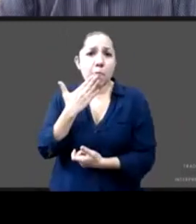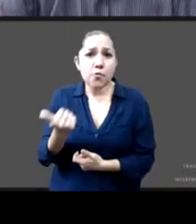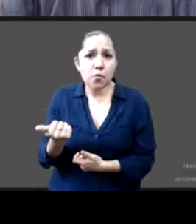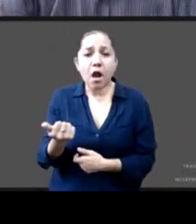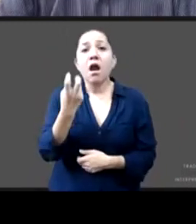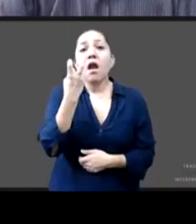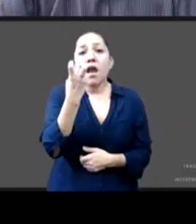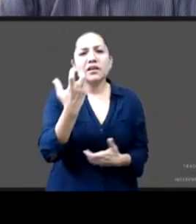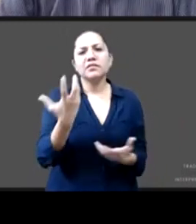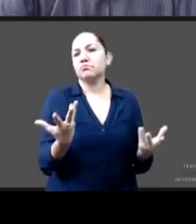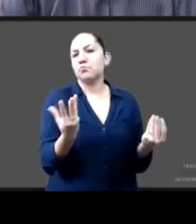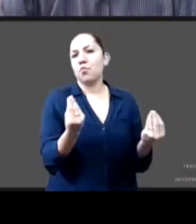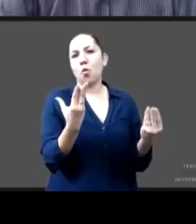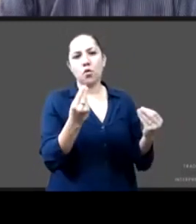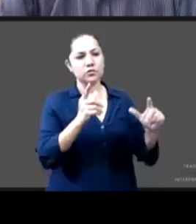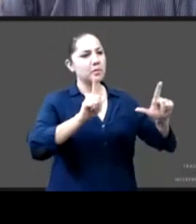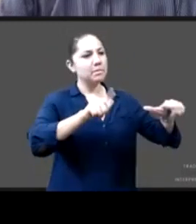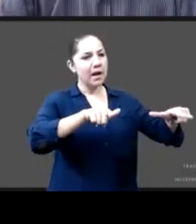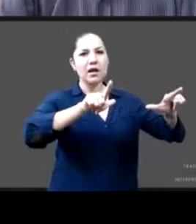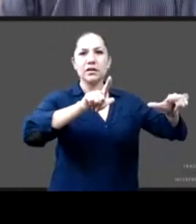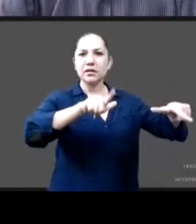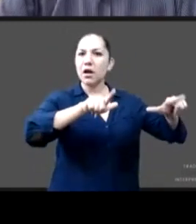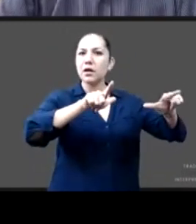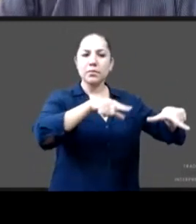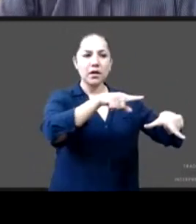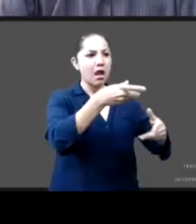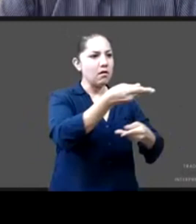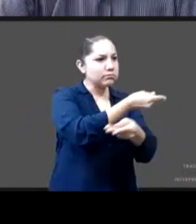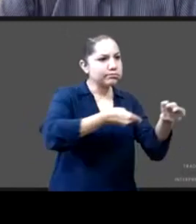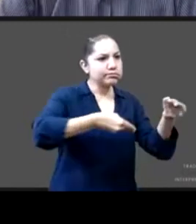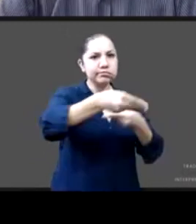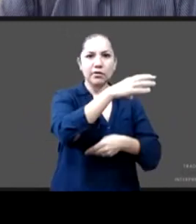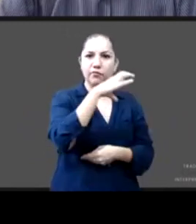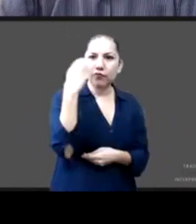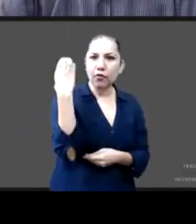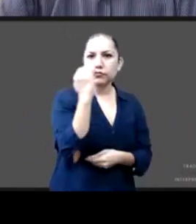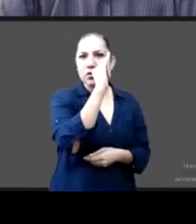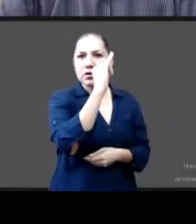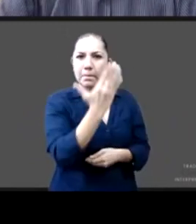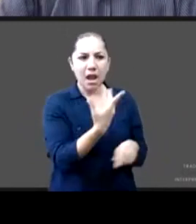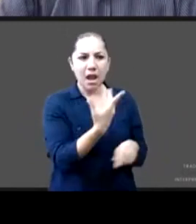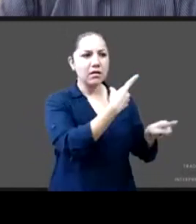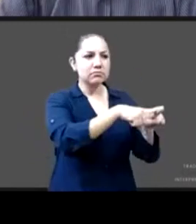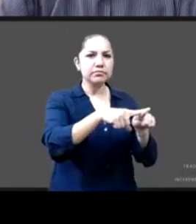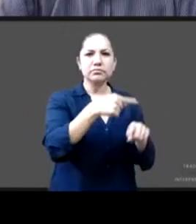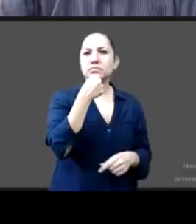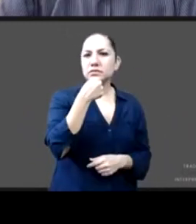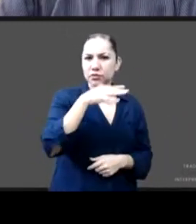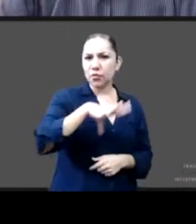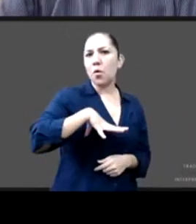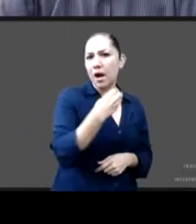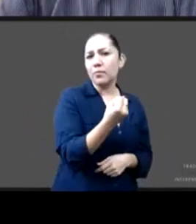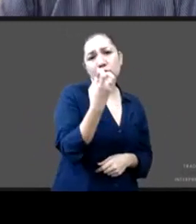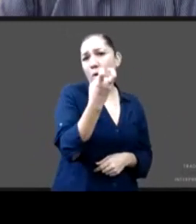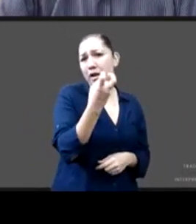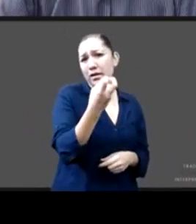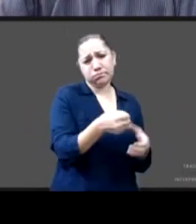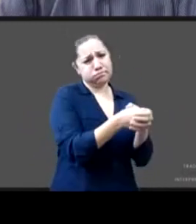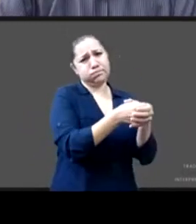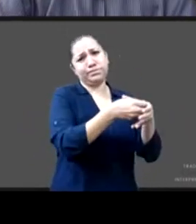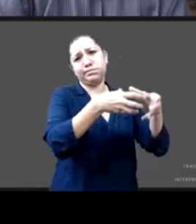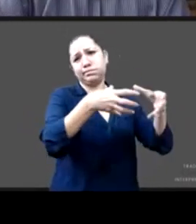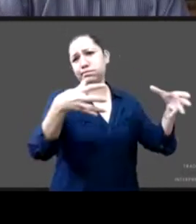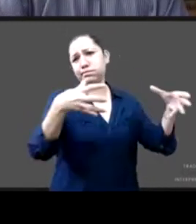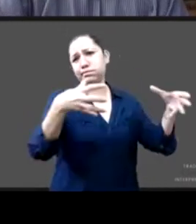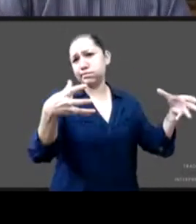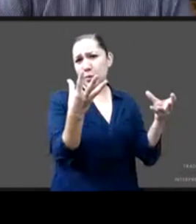muchas páginas que hospedan este tipo de contenido. Pero en el momento en que se logra rescatar a